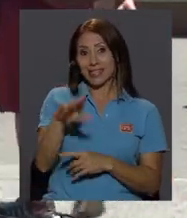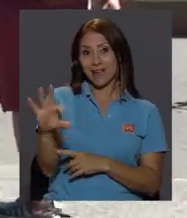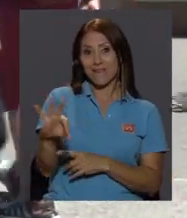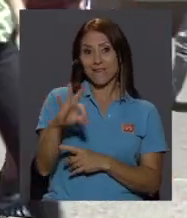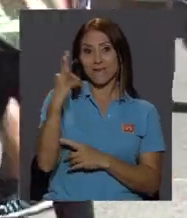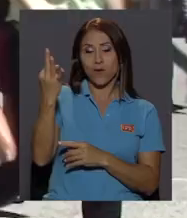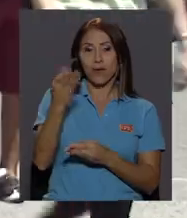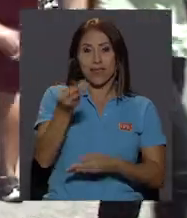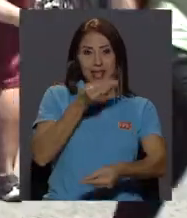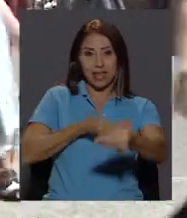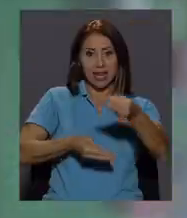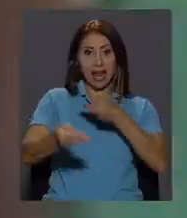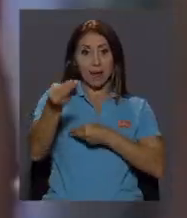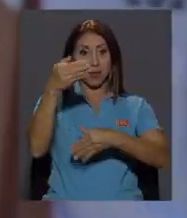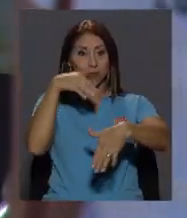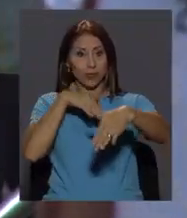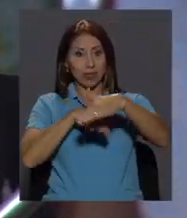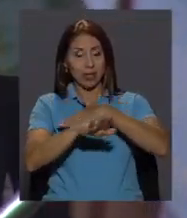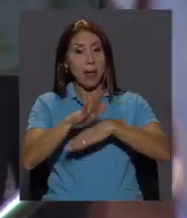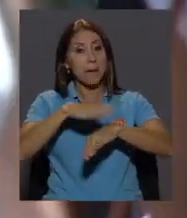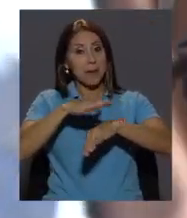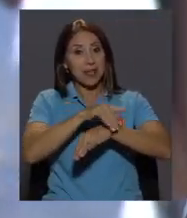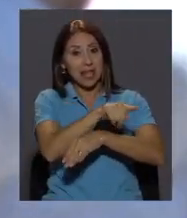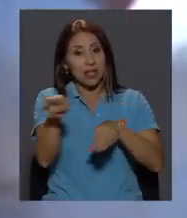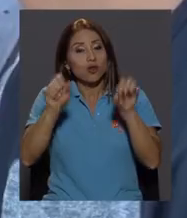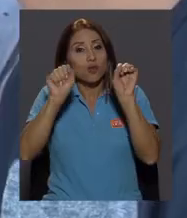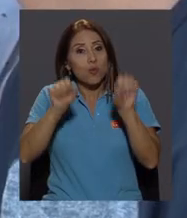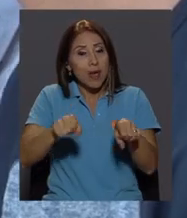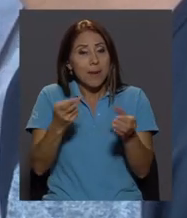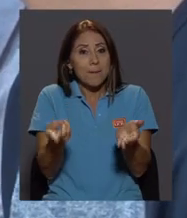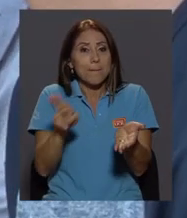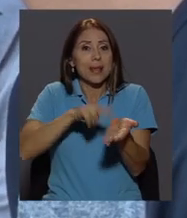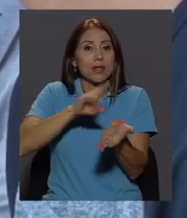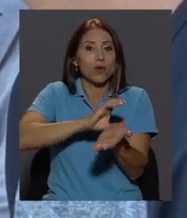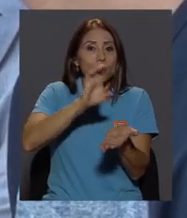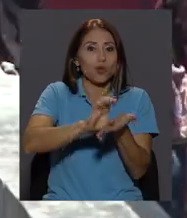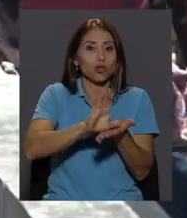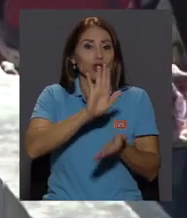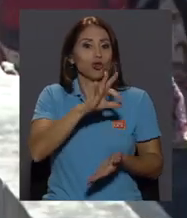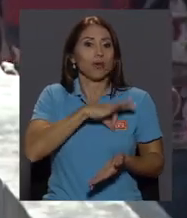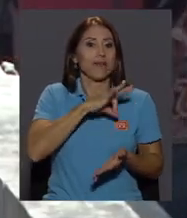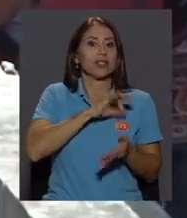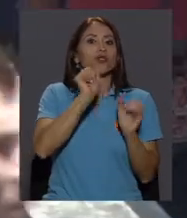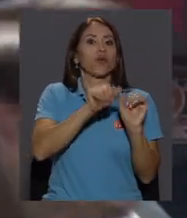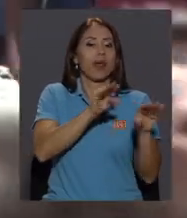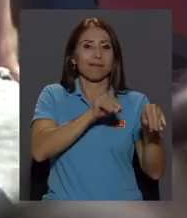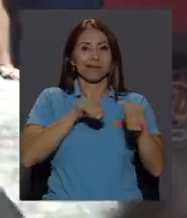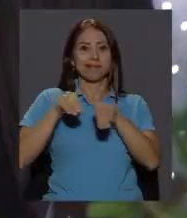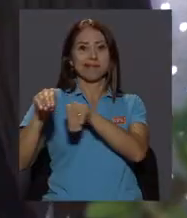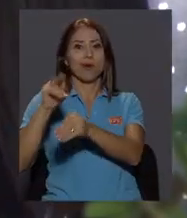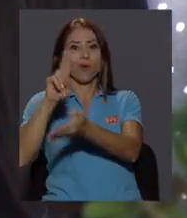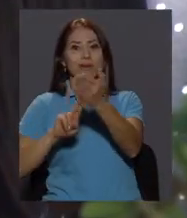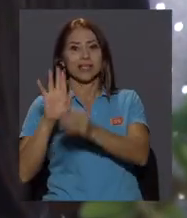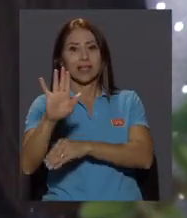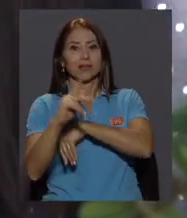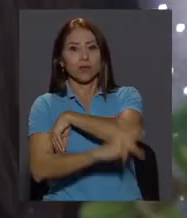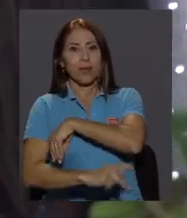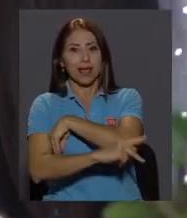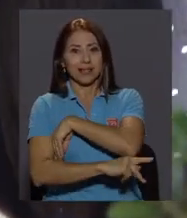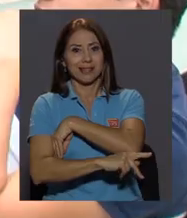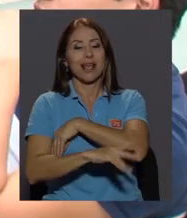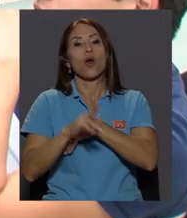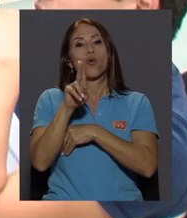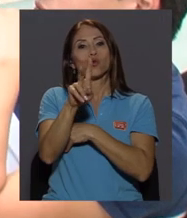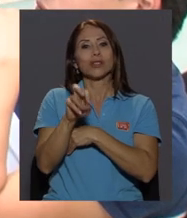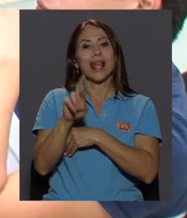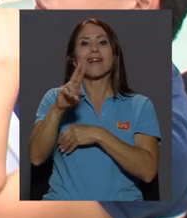Esta modalidad de intercambio les permite a los estudiantes llevar cursos y transferir los créditos a la universidad de su país, con la cual la UCR